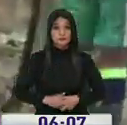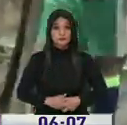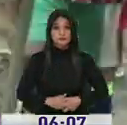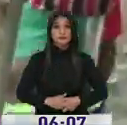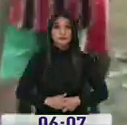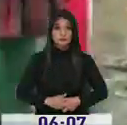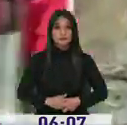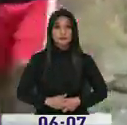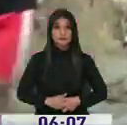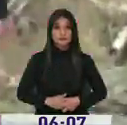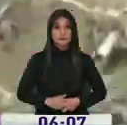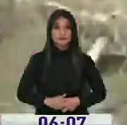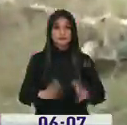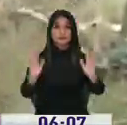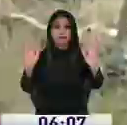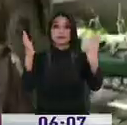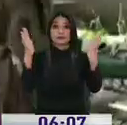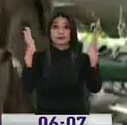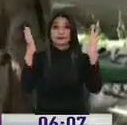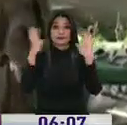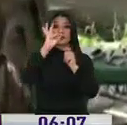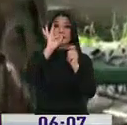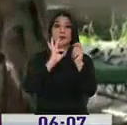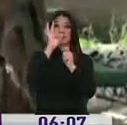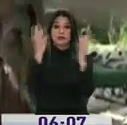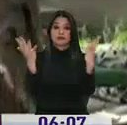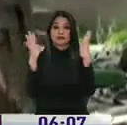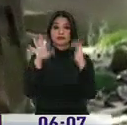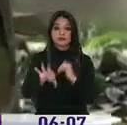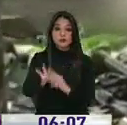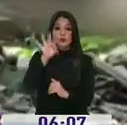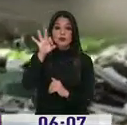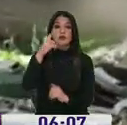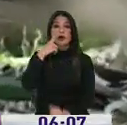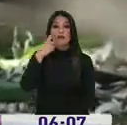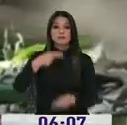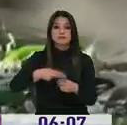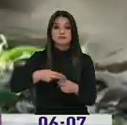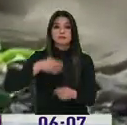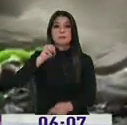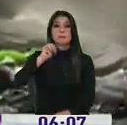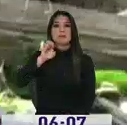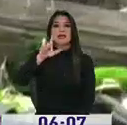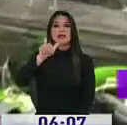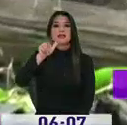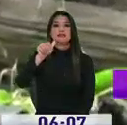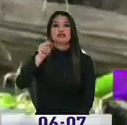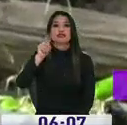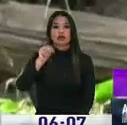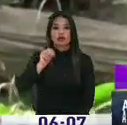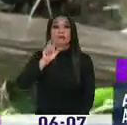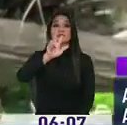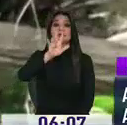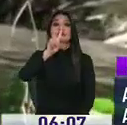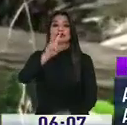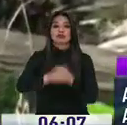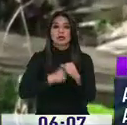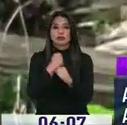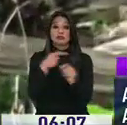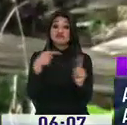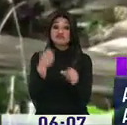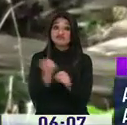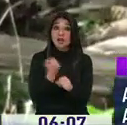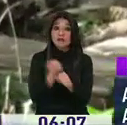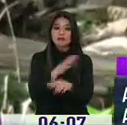En medio de las plantaciones de banano estaba el cuerpo sin vida de Melinton Byron Jama González, de 32 años, jornalero de